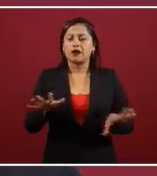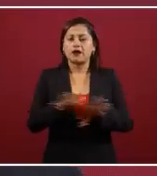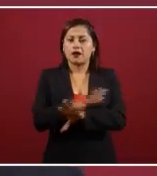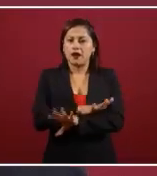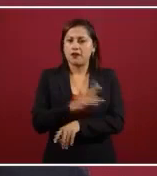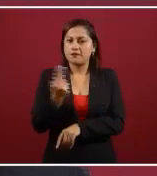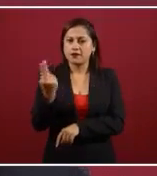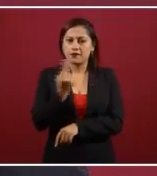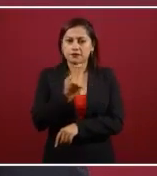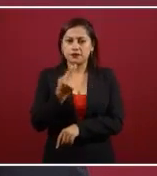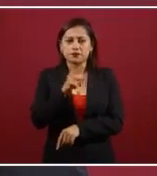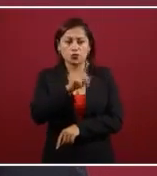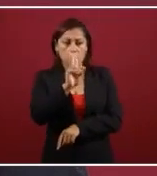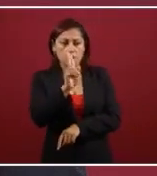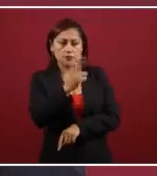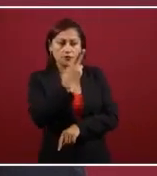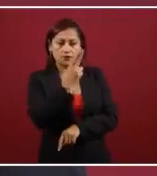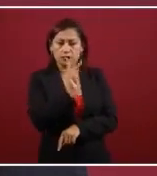Poder Judicial,